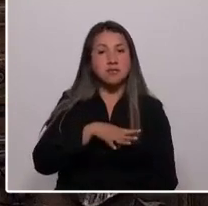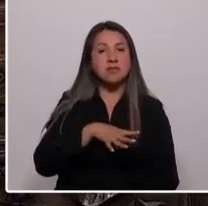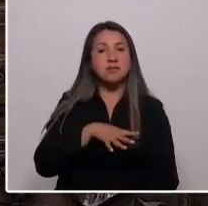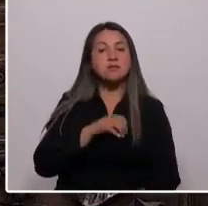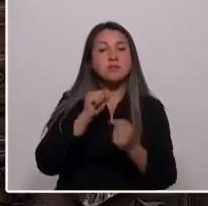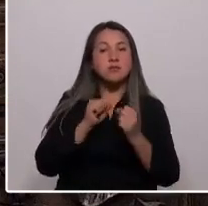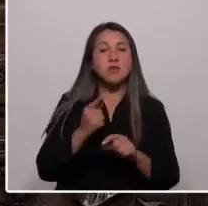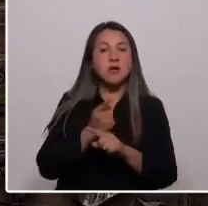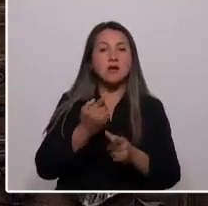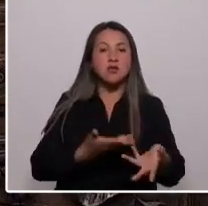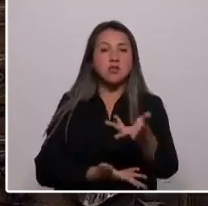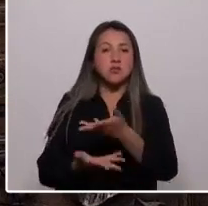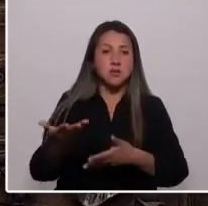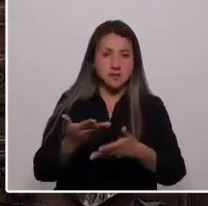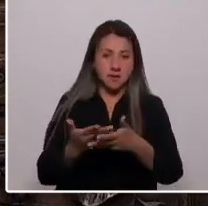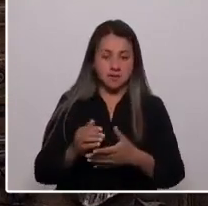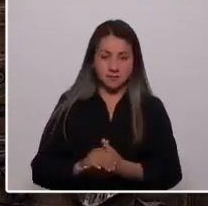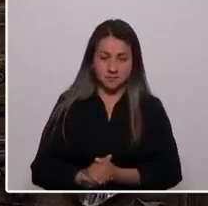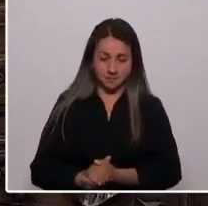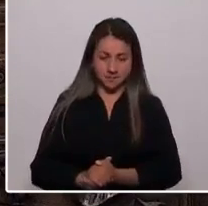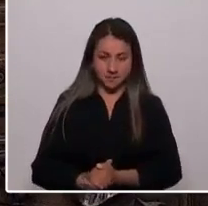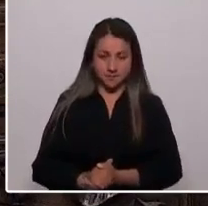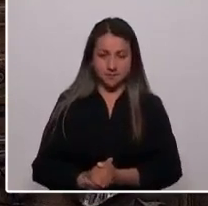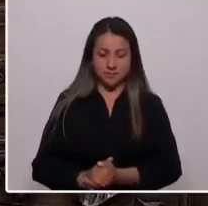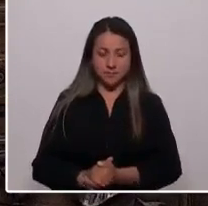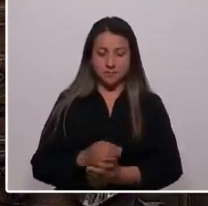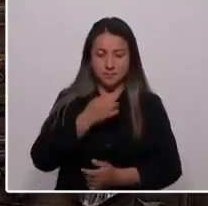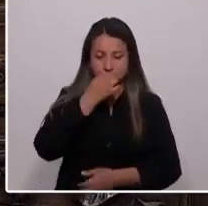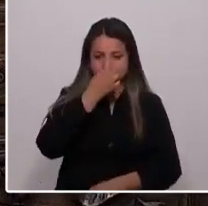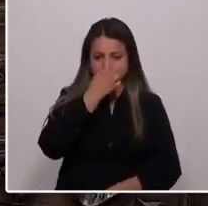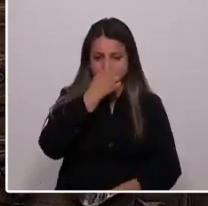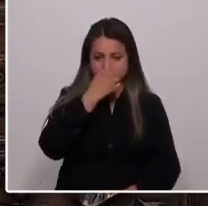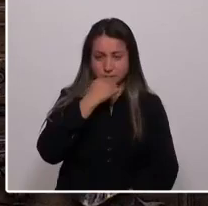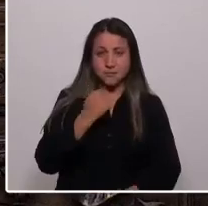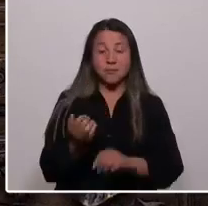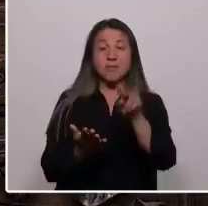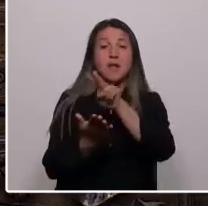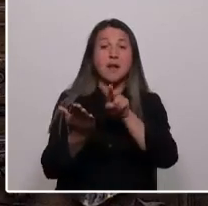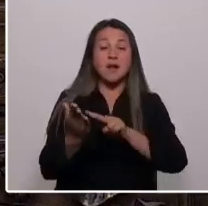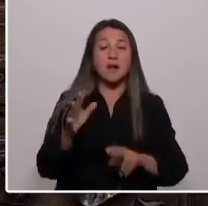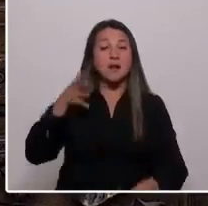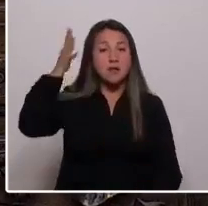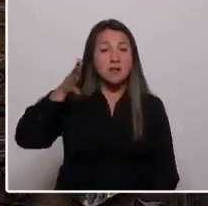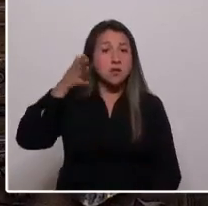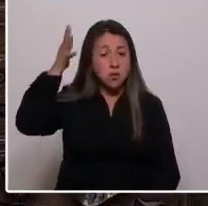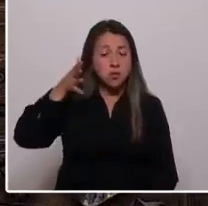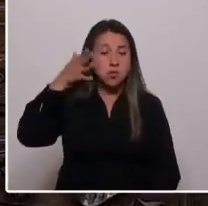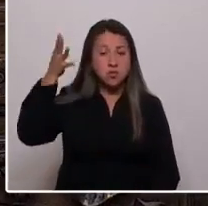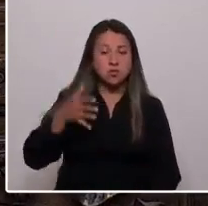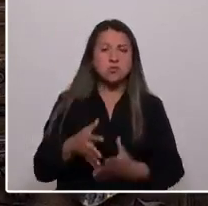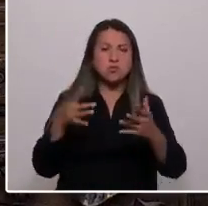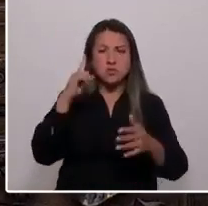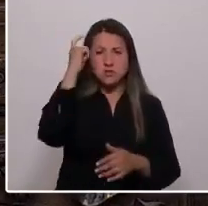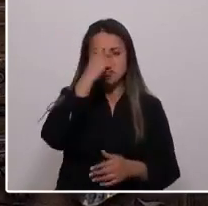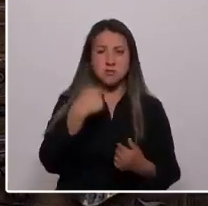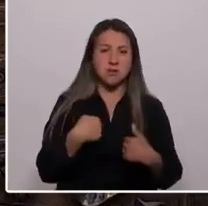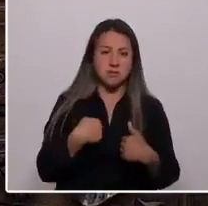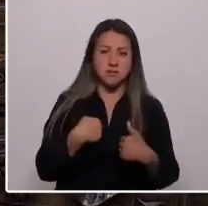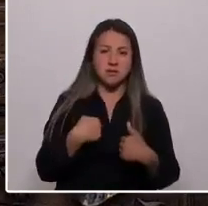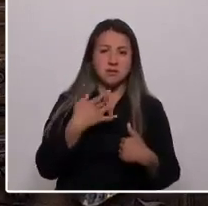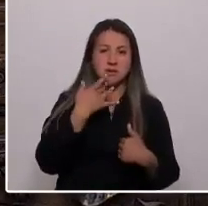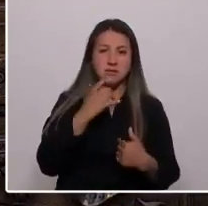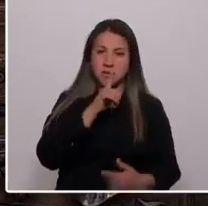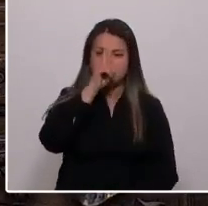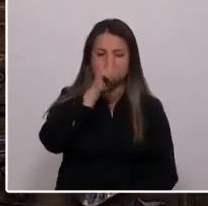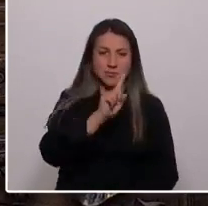dialogar en esta instancia leerle un discurso es muy difícil para mí porque no es mi